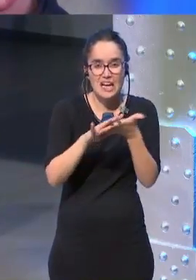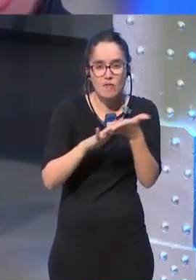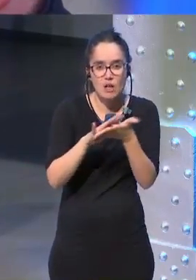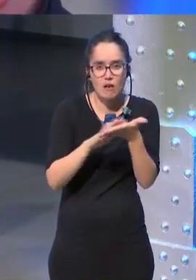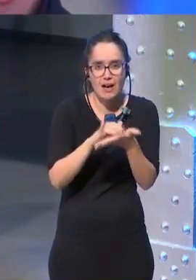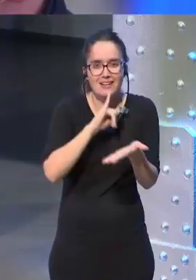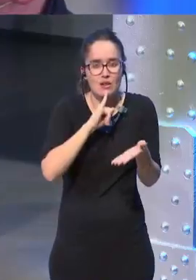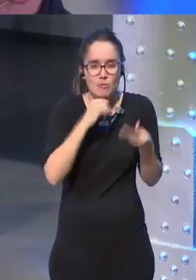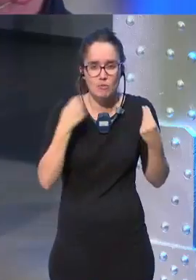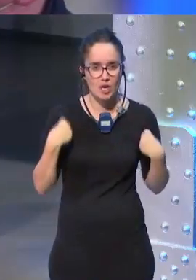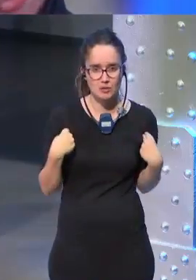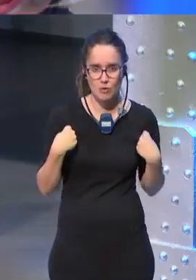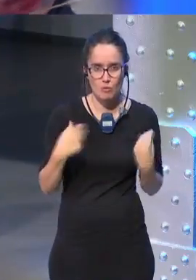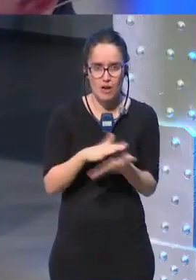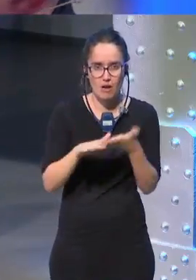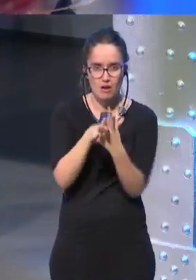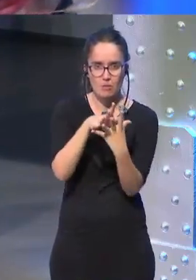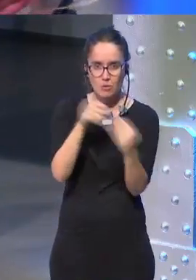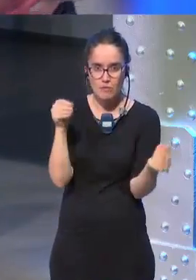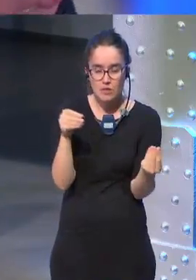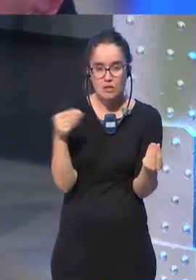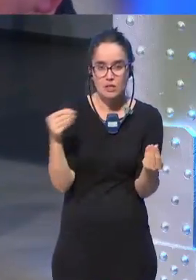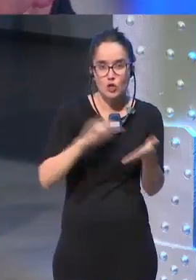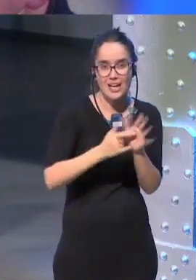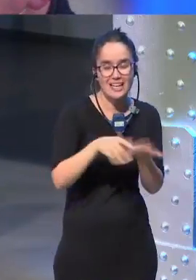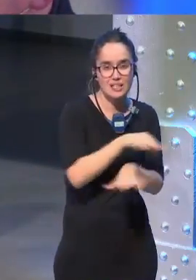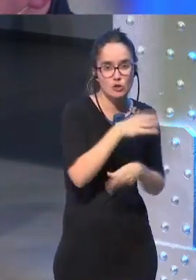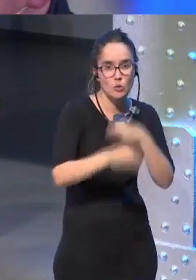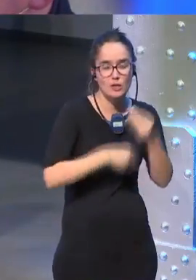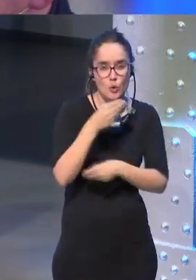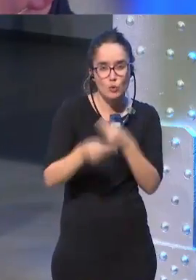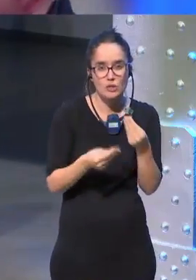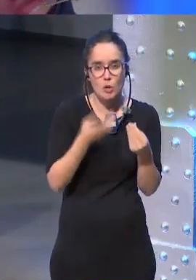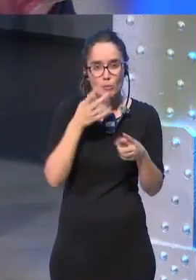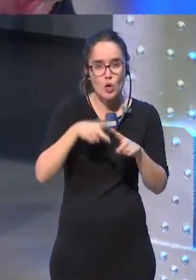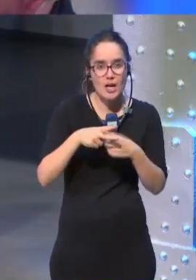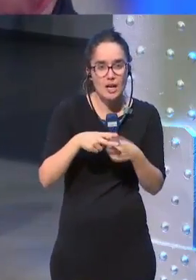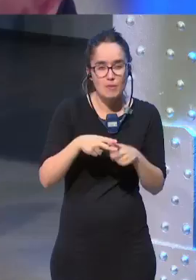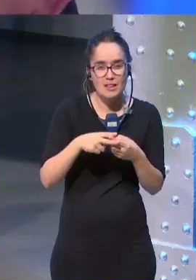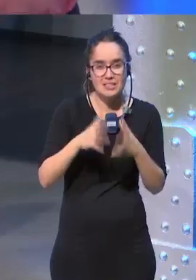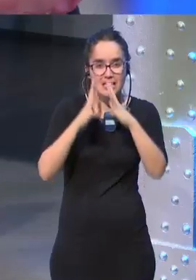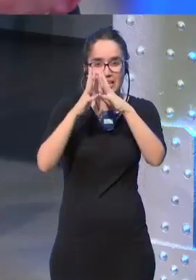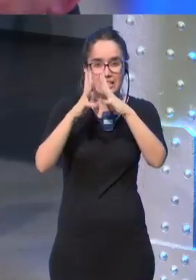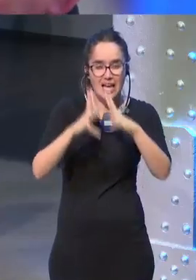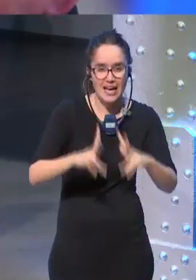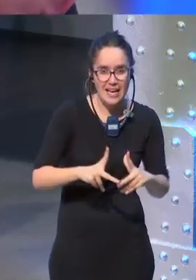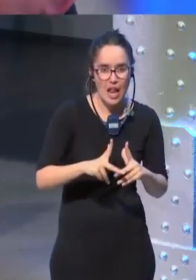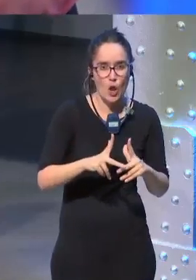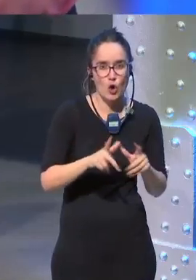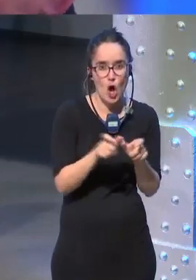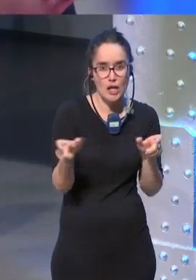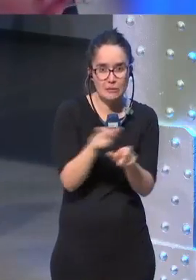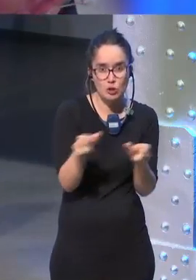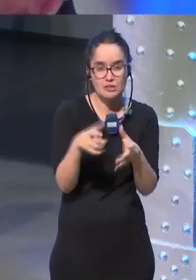mismo idioma que utilizan los arquitectos al utilizar herramientas de algoritmos. Y se